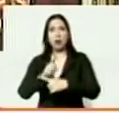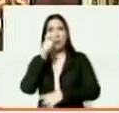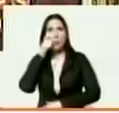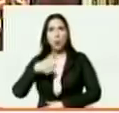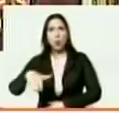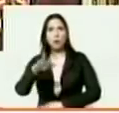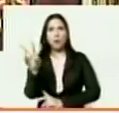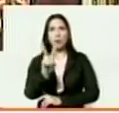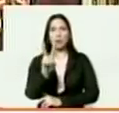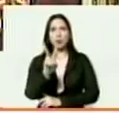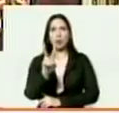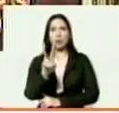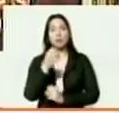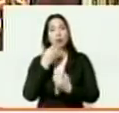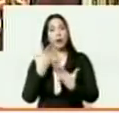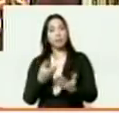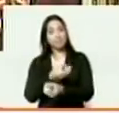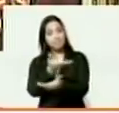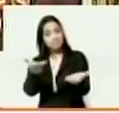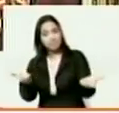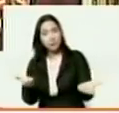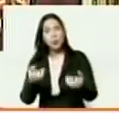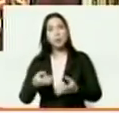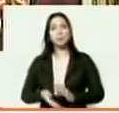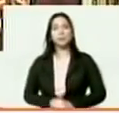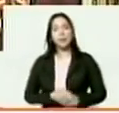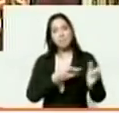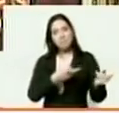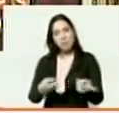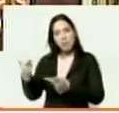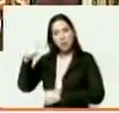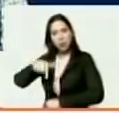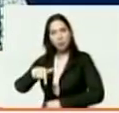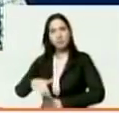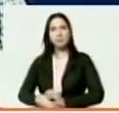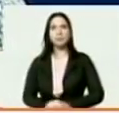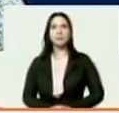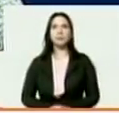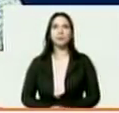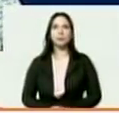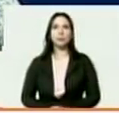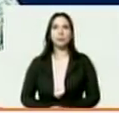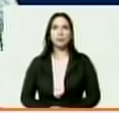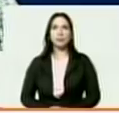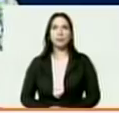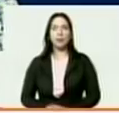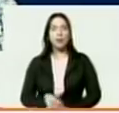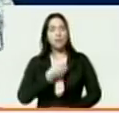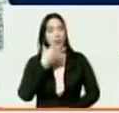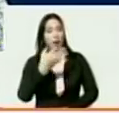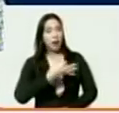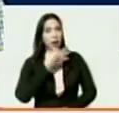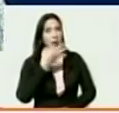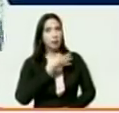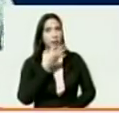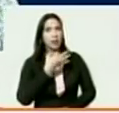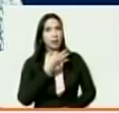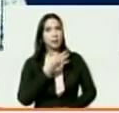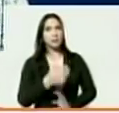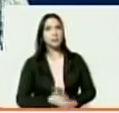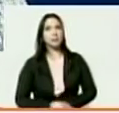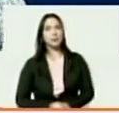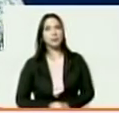Venezuela. Bueno, quedo a la orden de ustedes. Bienvenidos y bienvenidas. Buenas tardes. Sí, señor